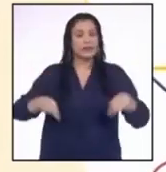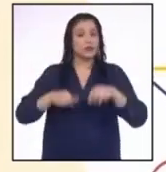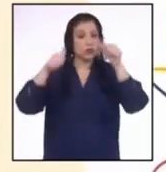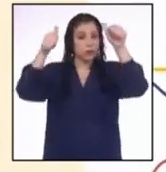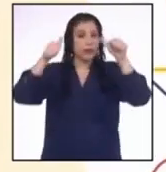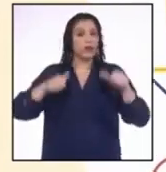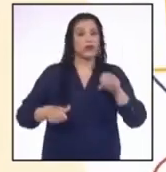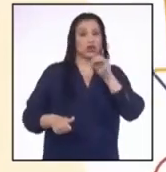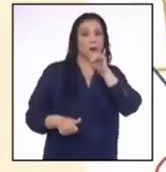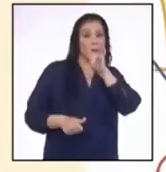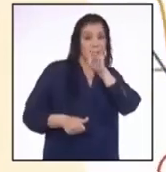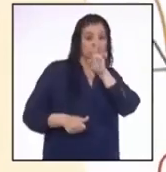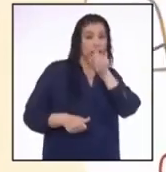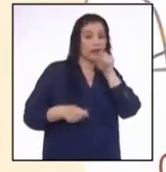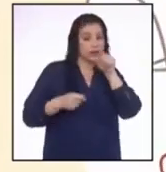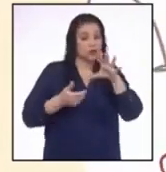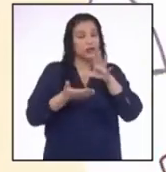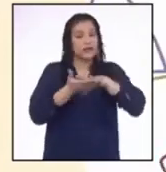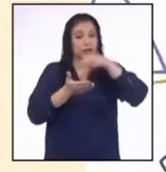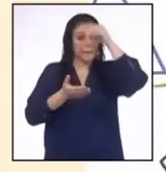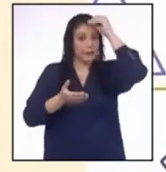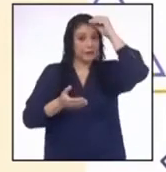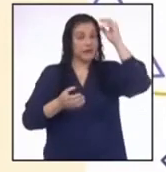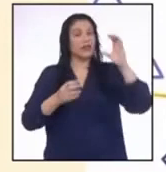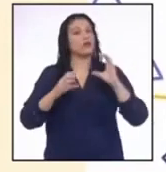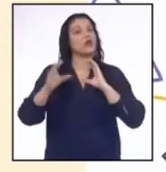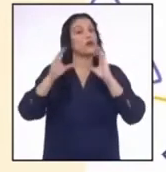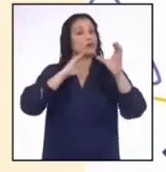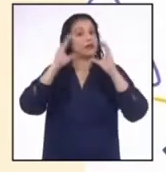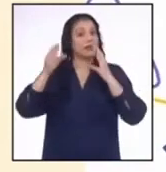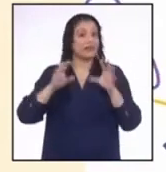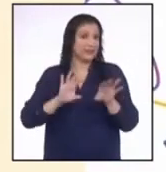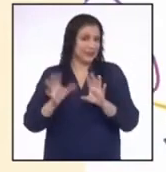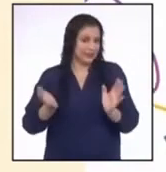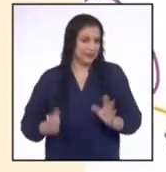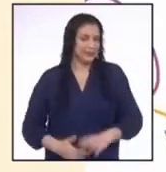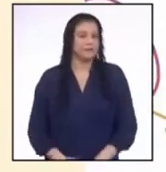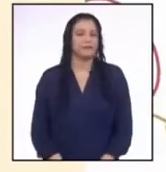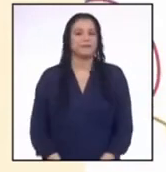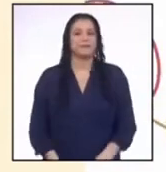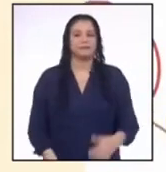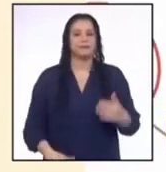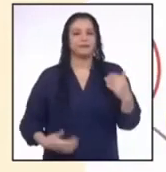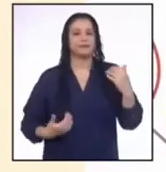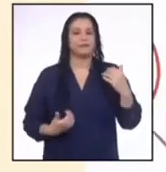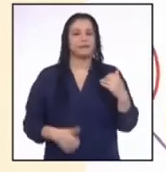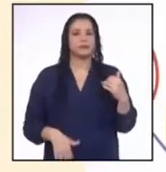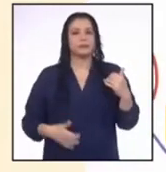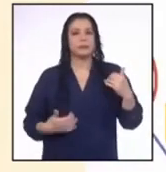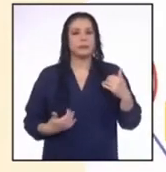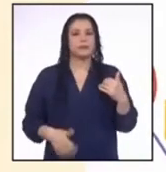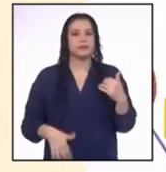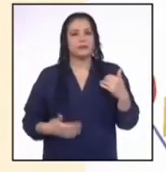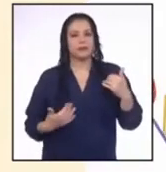que estás aprendiendo a hacer en el área de comunicación.